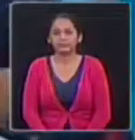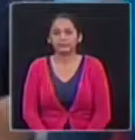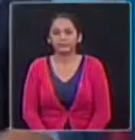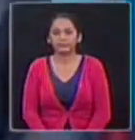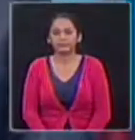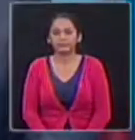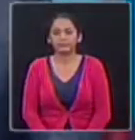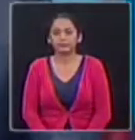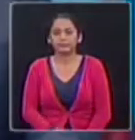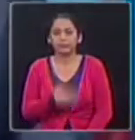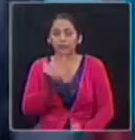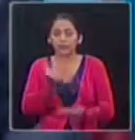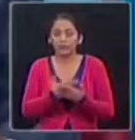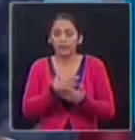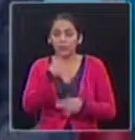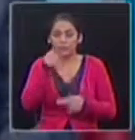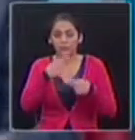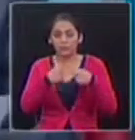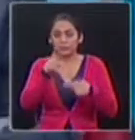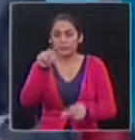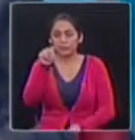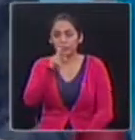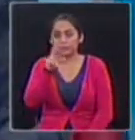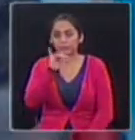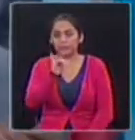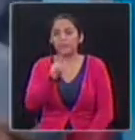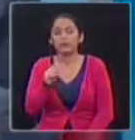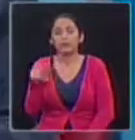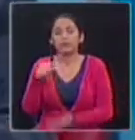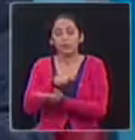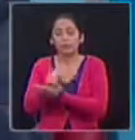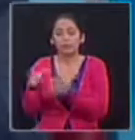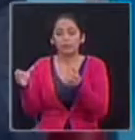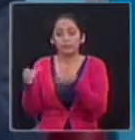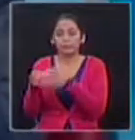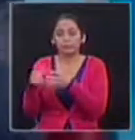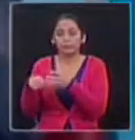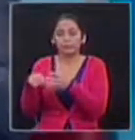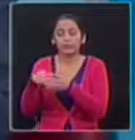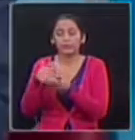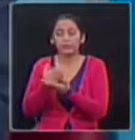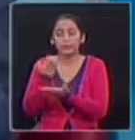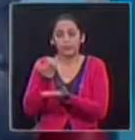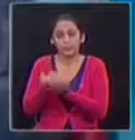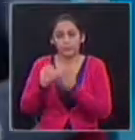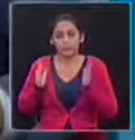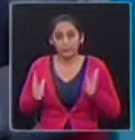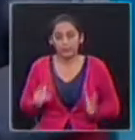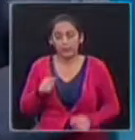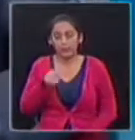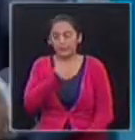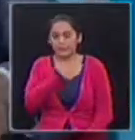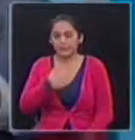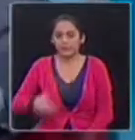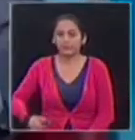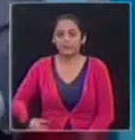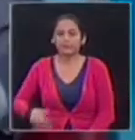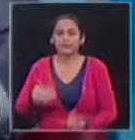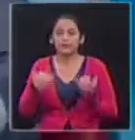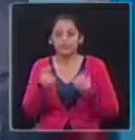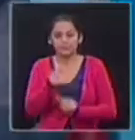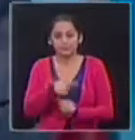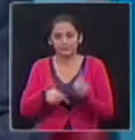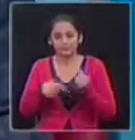economista Larry Yumibanda, presidente del Colegio de Economistas del Guayas. Son las 7 de la mañana con 17 minutos. Vamos a hacer una pausa y enseguida